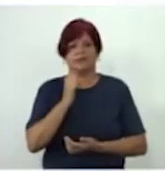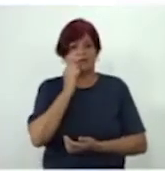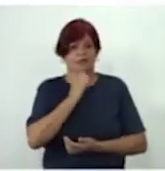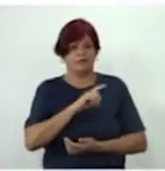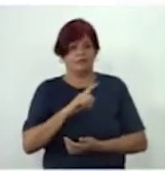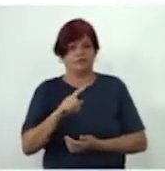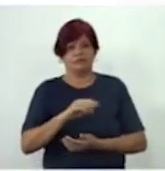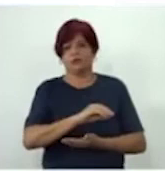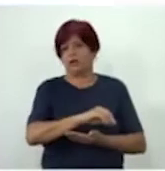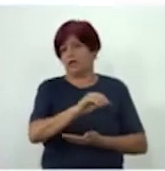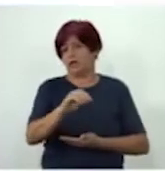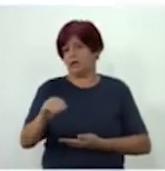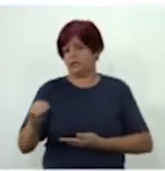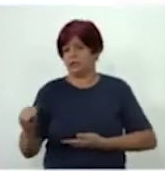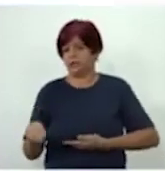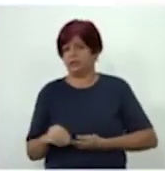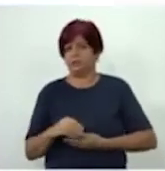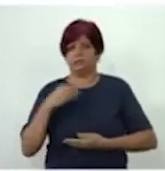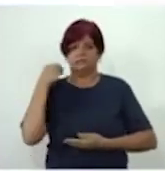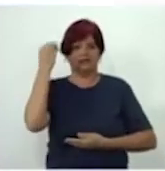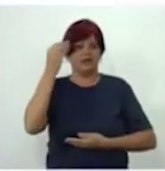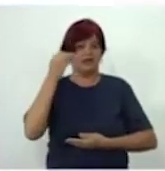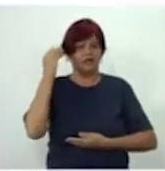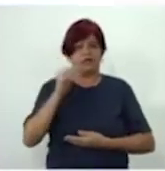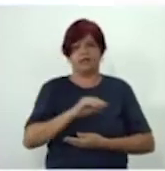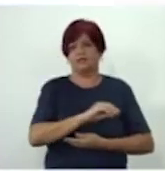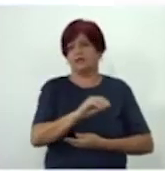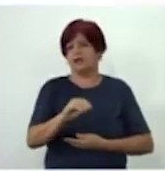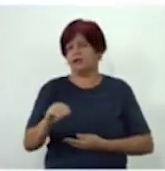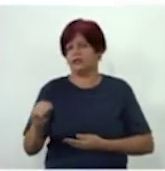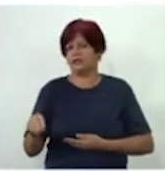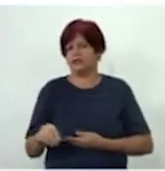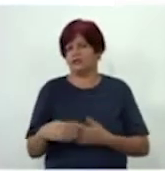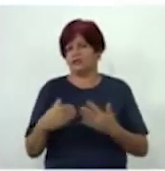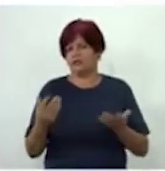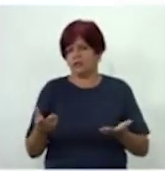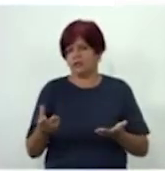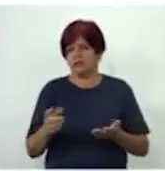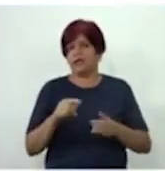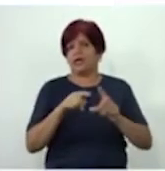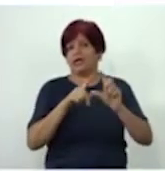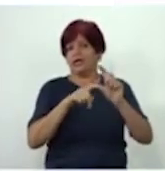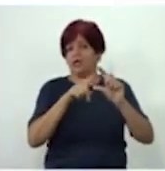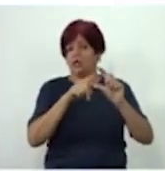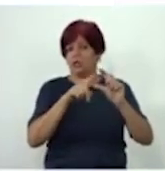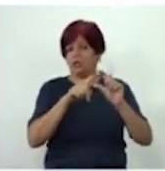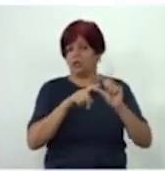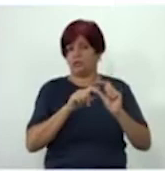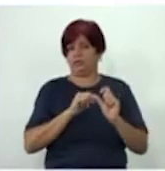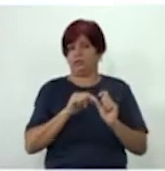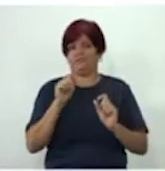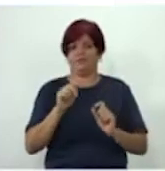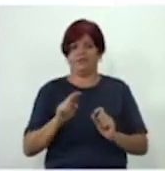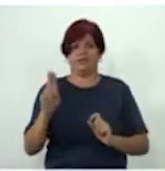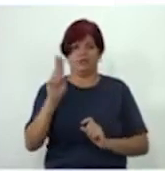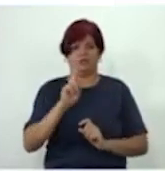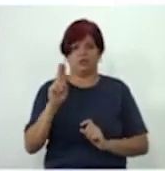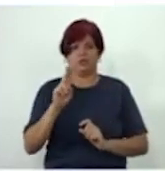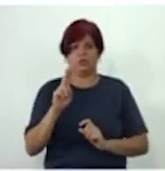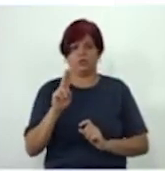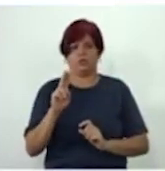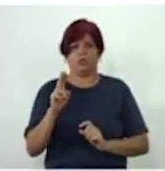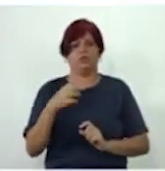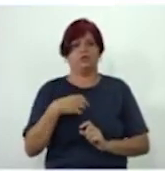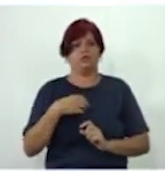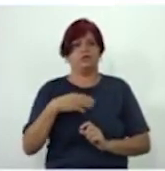la distribución, o sea, el análisis de la distribución del contenido. En esta unidad cuenta con